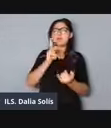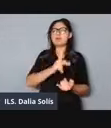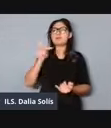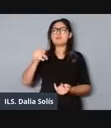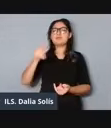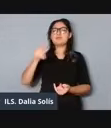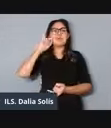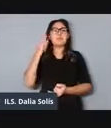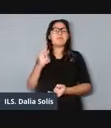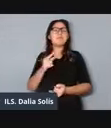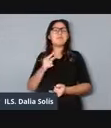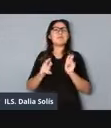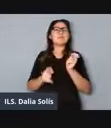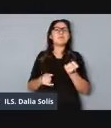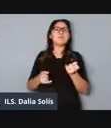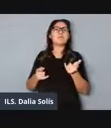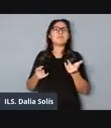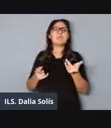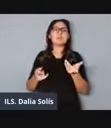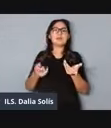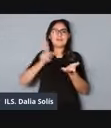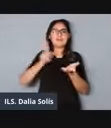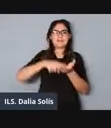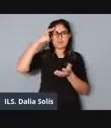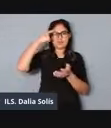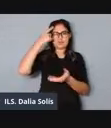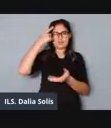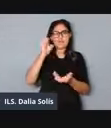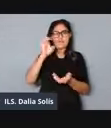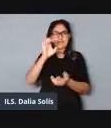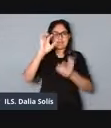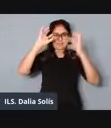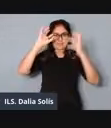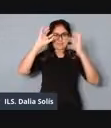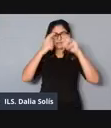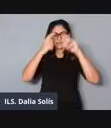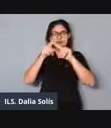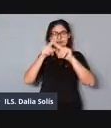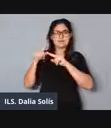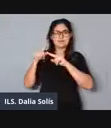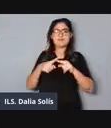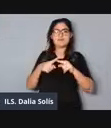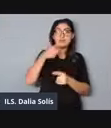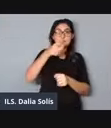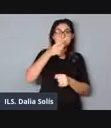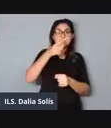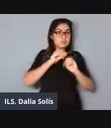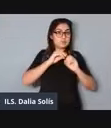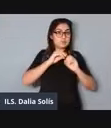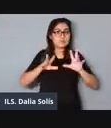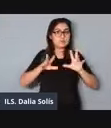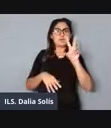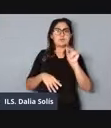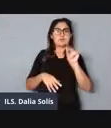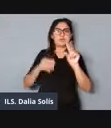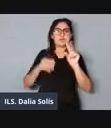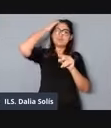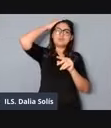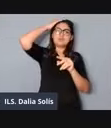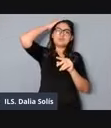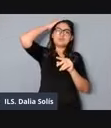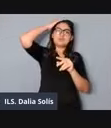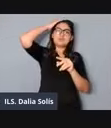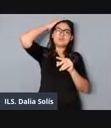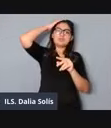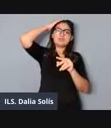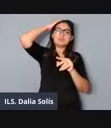digamos, la esquizofrenia, ¿no? No se ve, no es una característica física como tal. Entonces, si